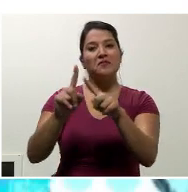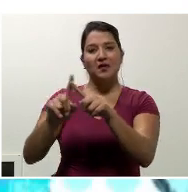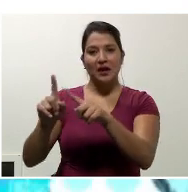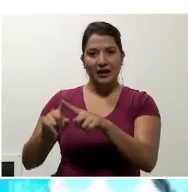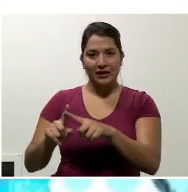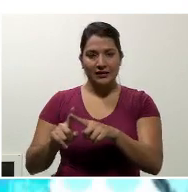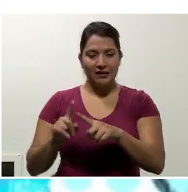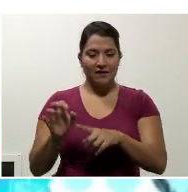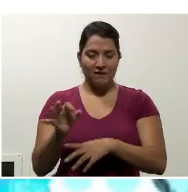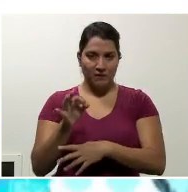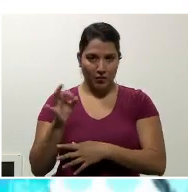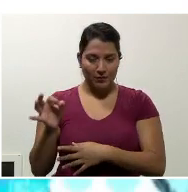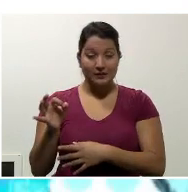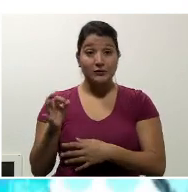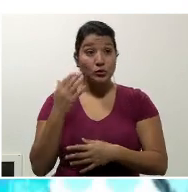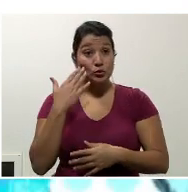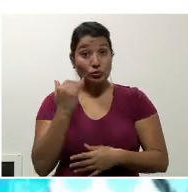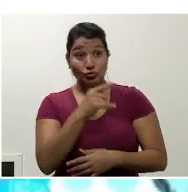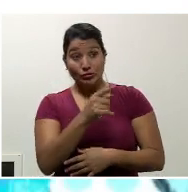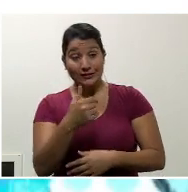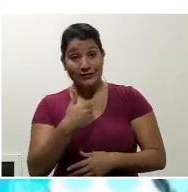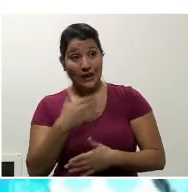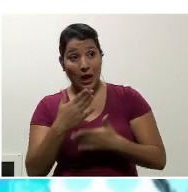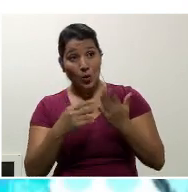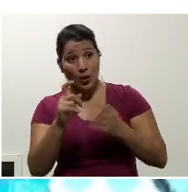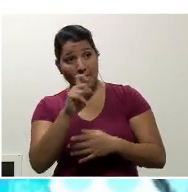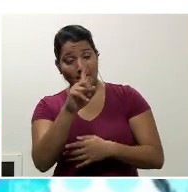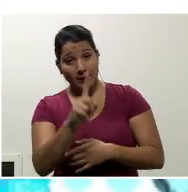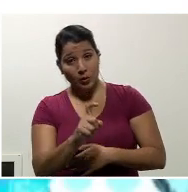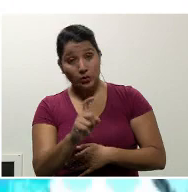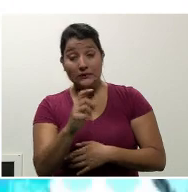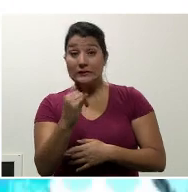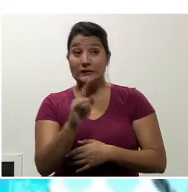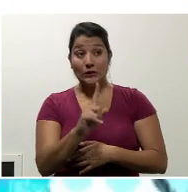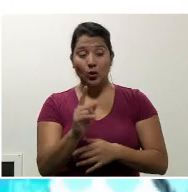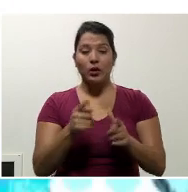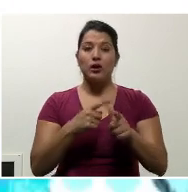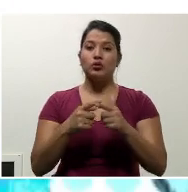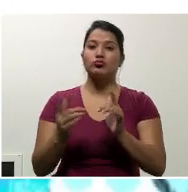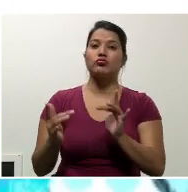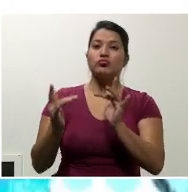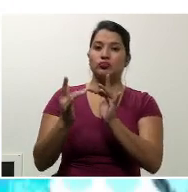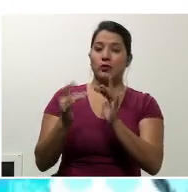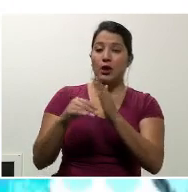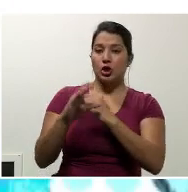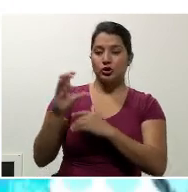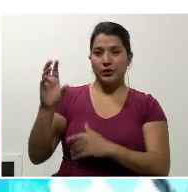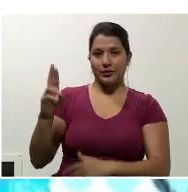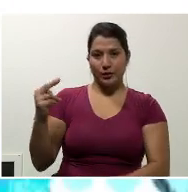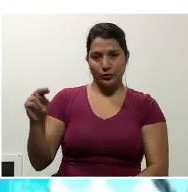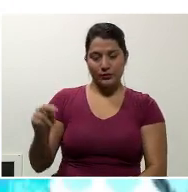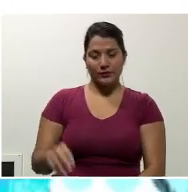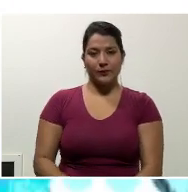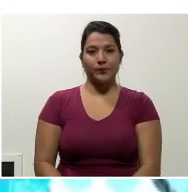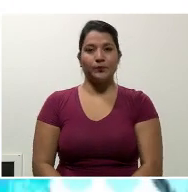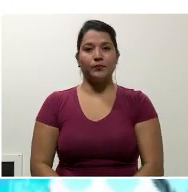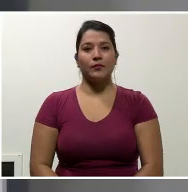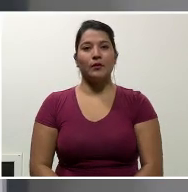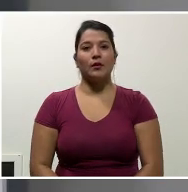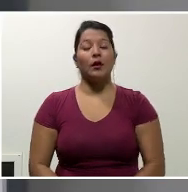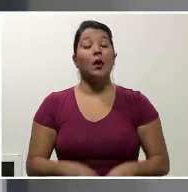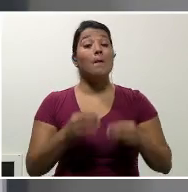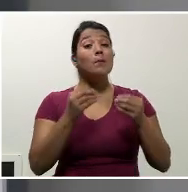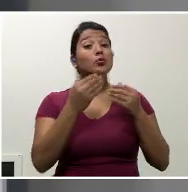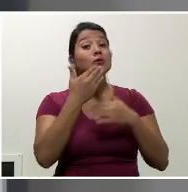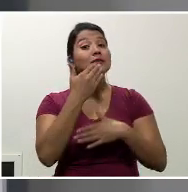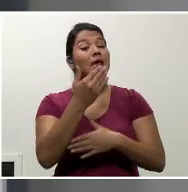las autoridades. Compañeros, no sé si tienen alguna consulta para el doctor y si no vamos a volver con ustedes allá al set de Costa Rica Noticias. Muchísimas gracias